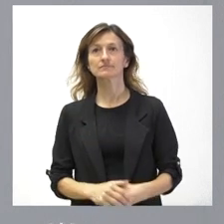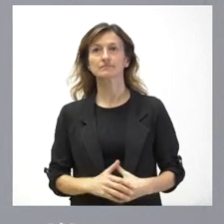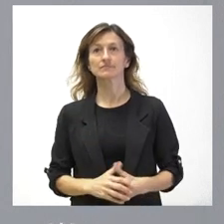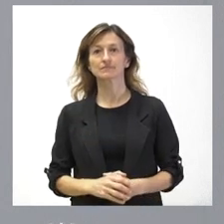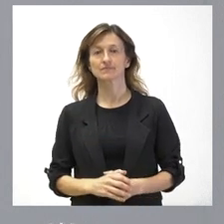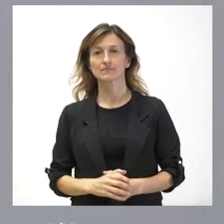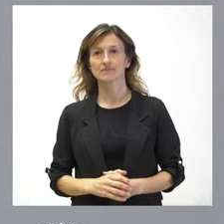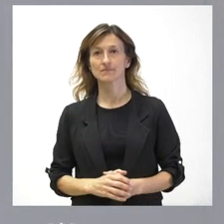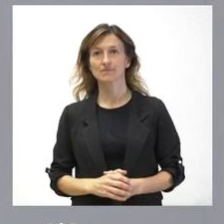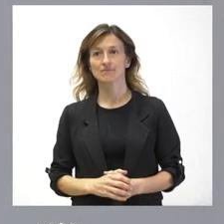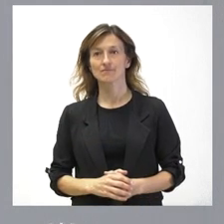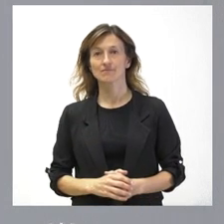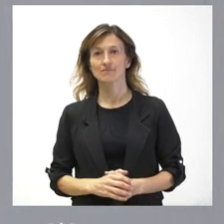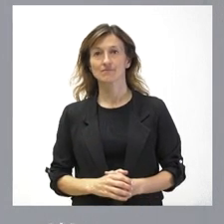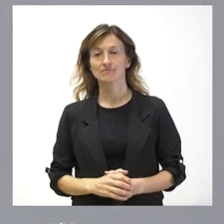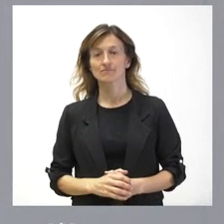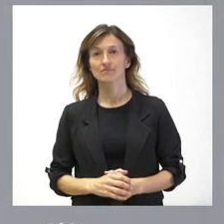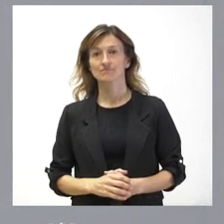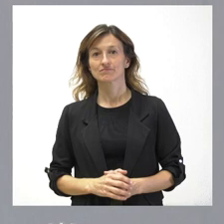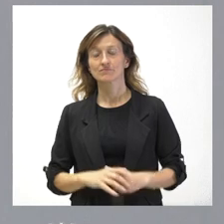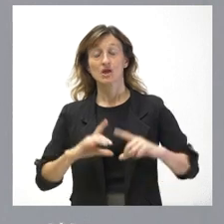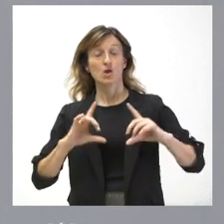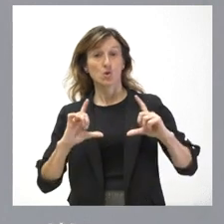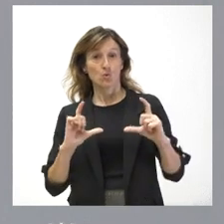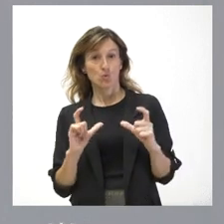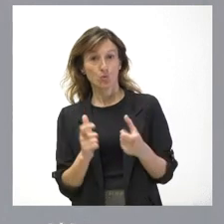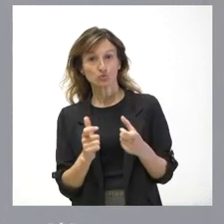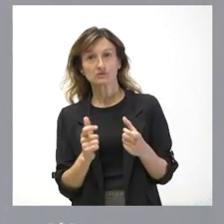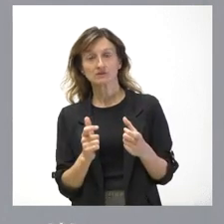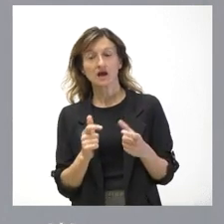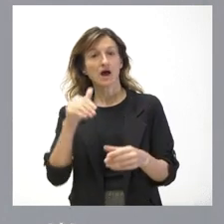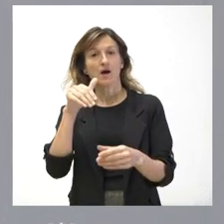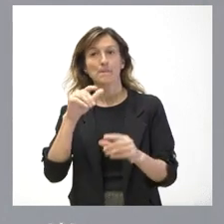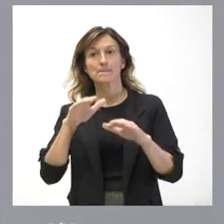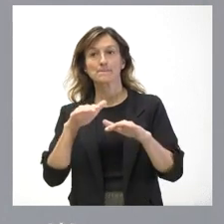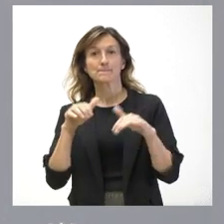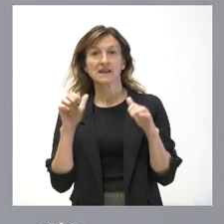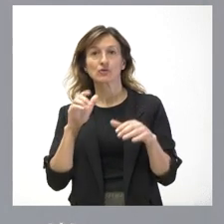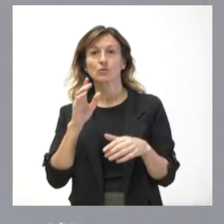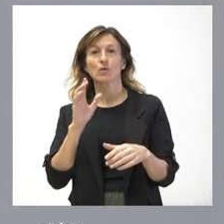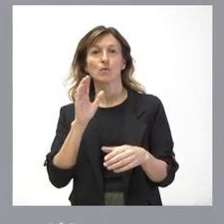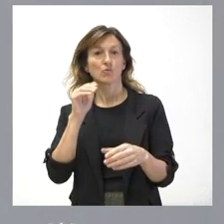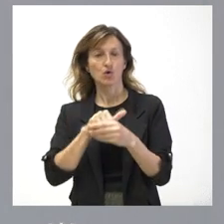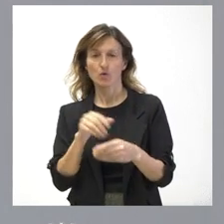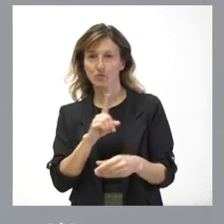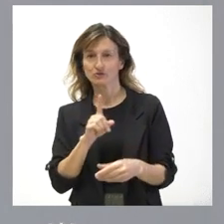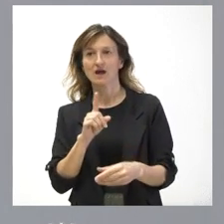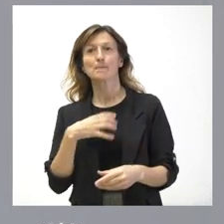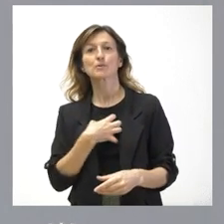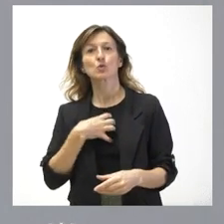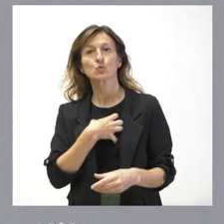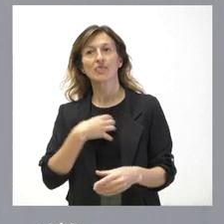gracias Bueno qué va a hacer la junta la junta no vota en los plenos vota en los procuradores de las Cortes de Castilla y